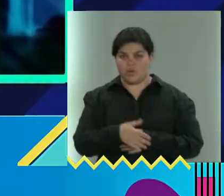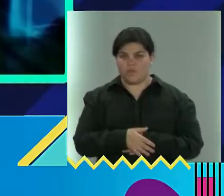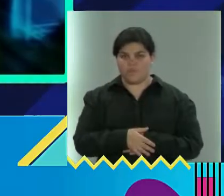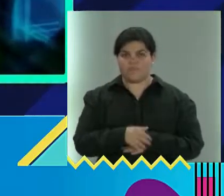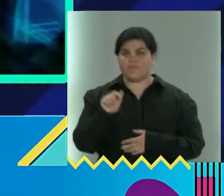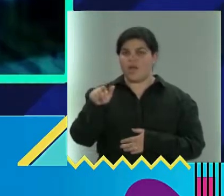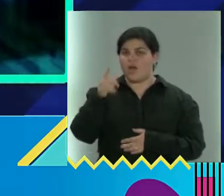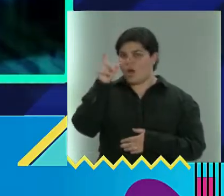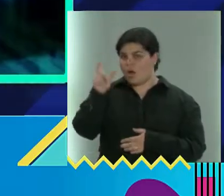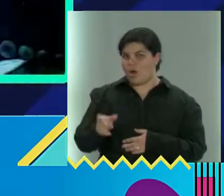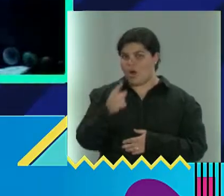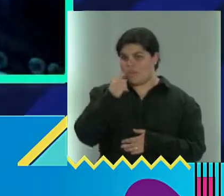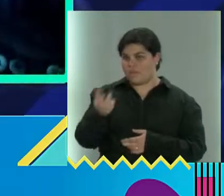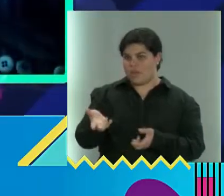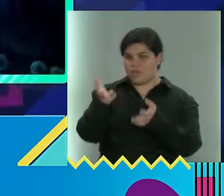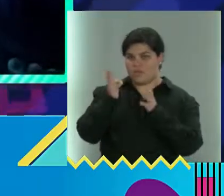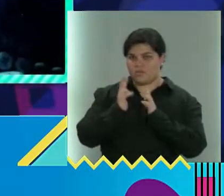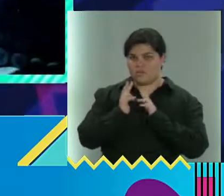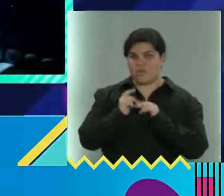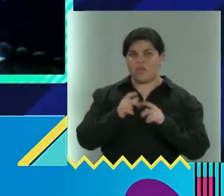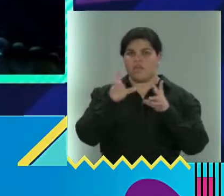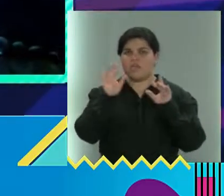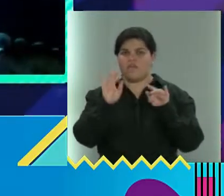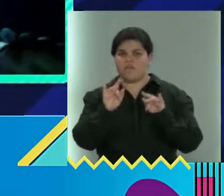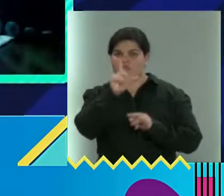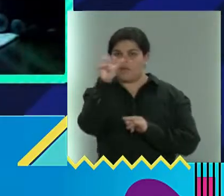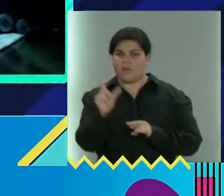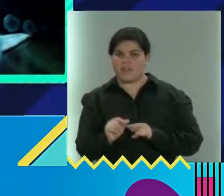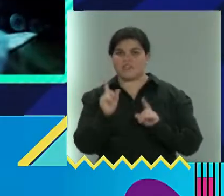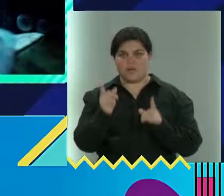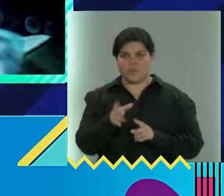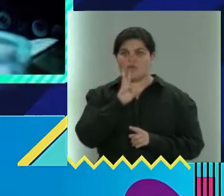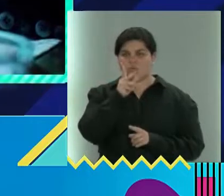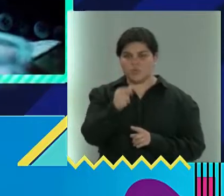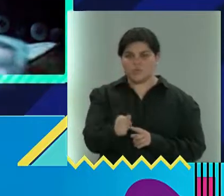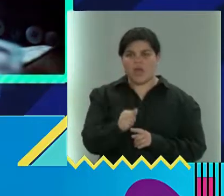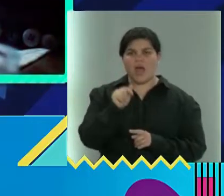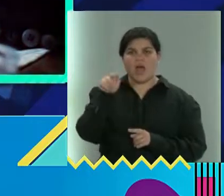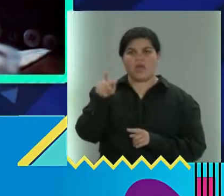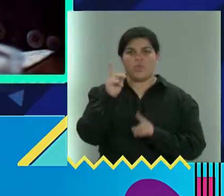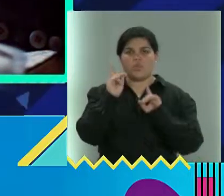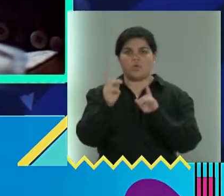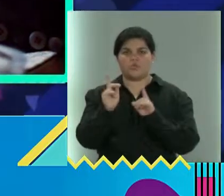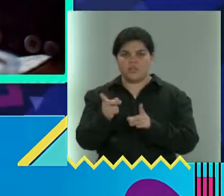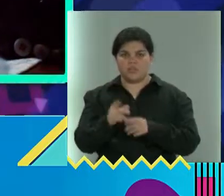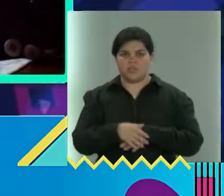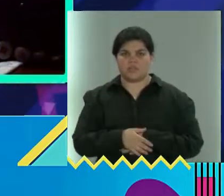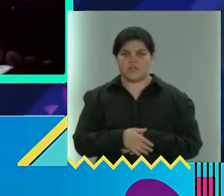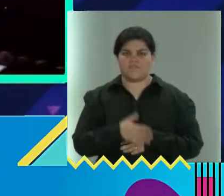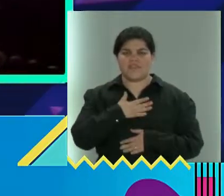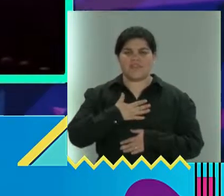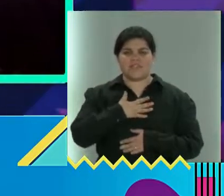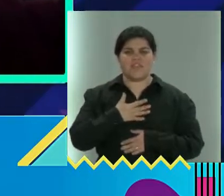él era que es difícil encontrar algún país, incluso Rusia, en donde los docentes no estén